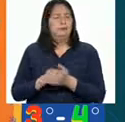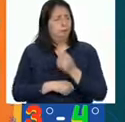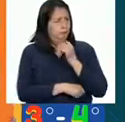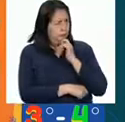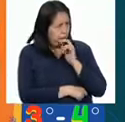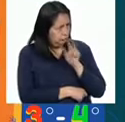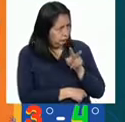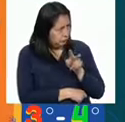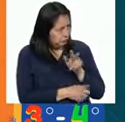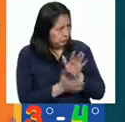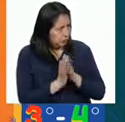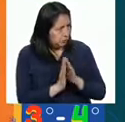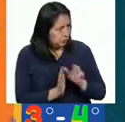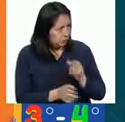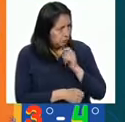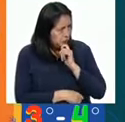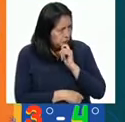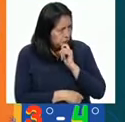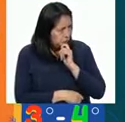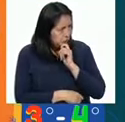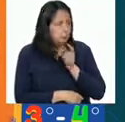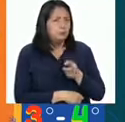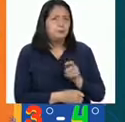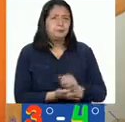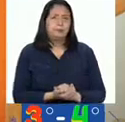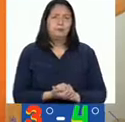Se ve de lo más tranquilo.